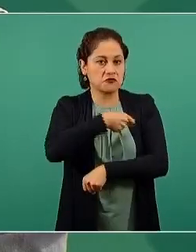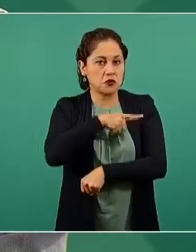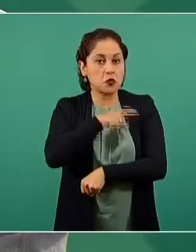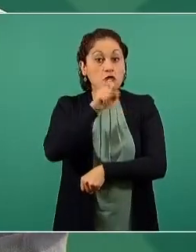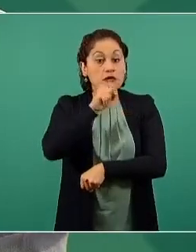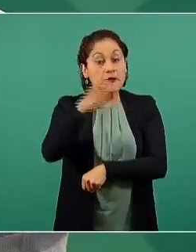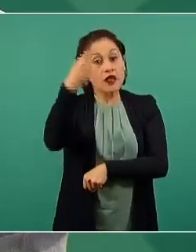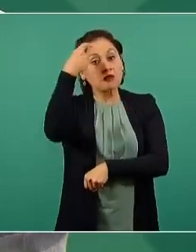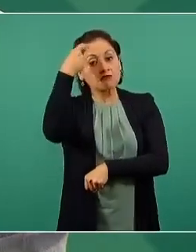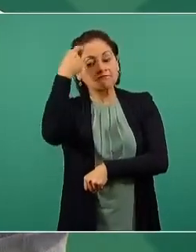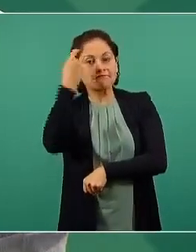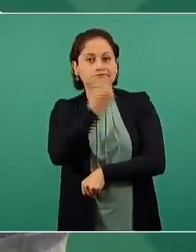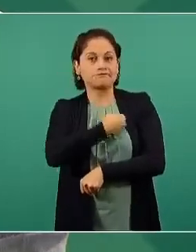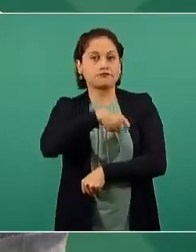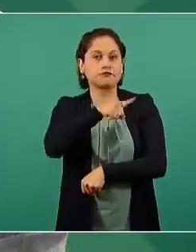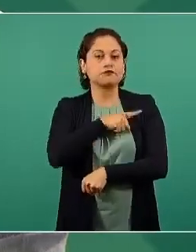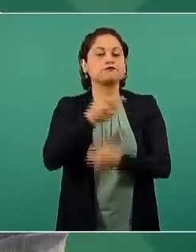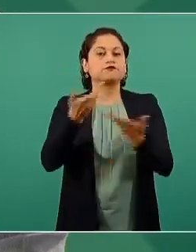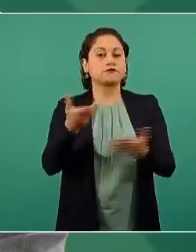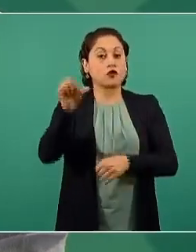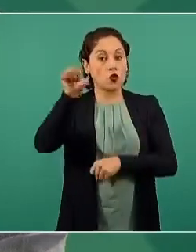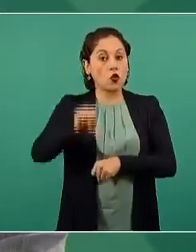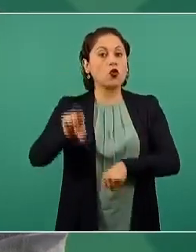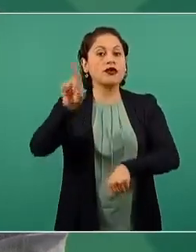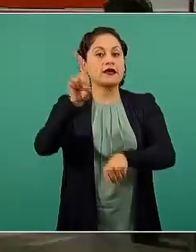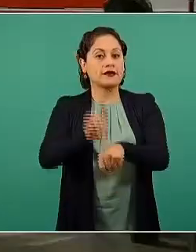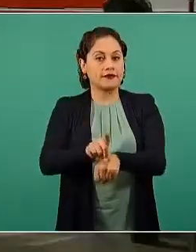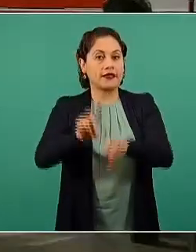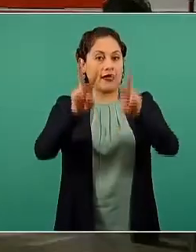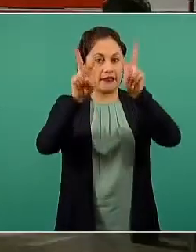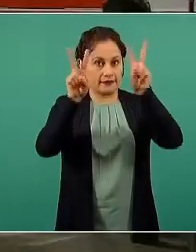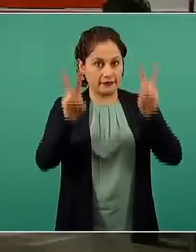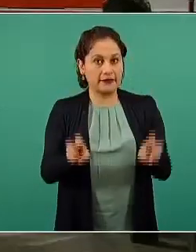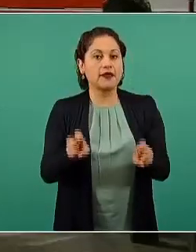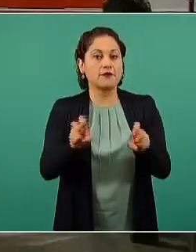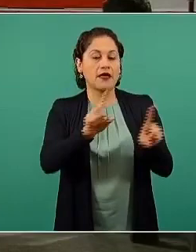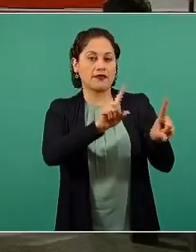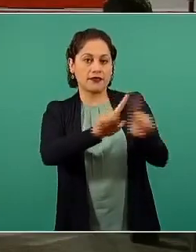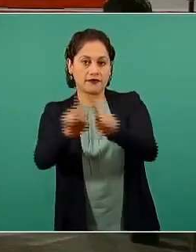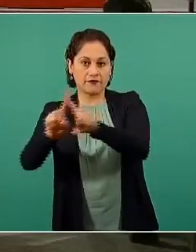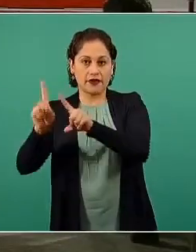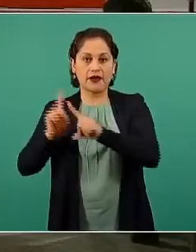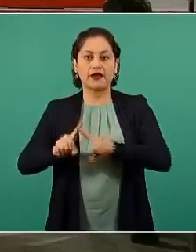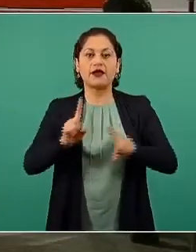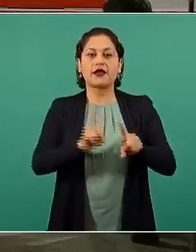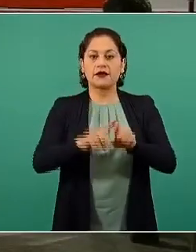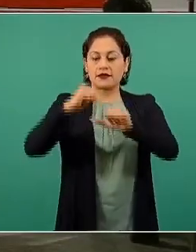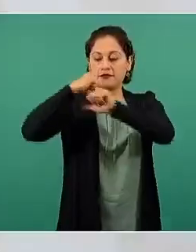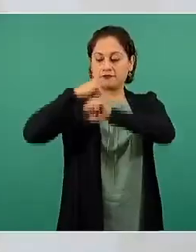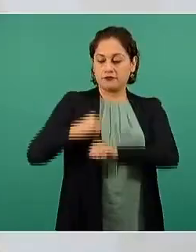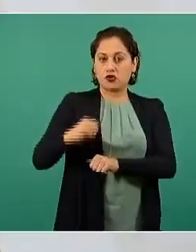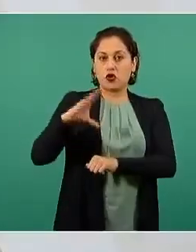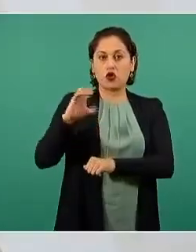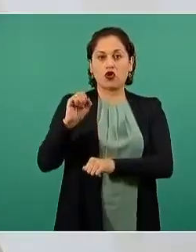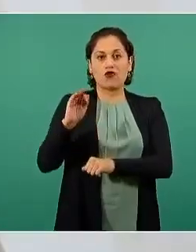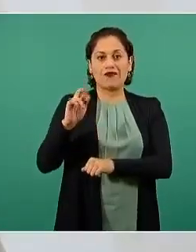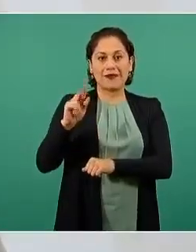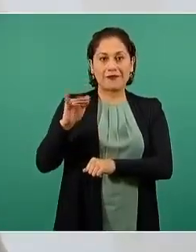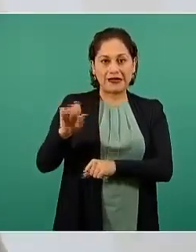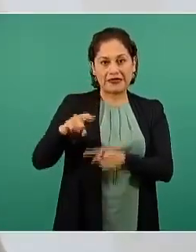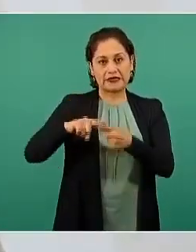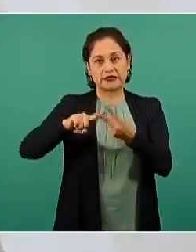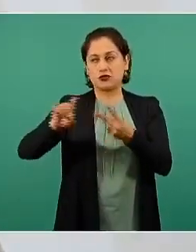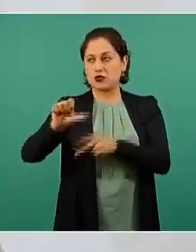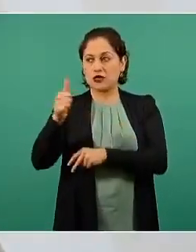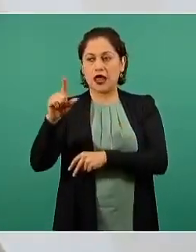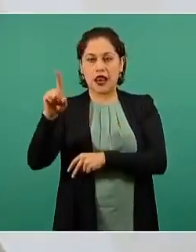y en el día de hoy le hemos dado un espacio muy importante a nuestras entidades regulatorias, a la COFEPRIS y a la ANMAT, que han